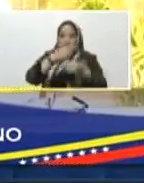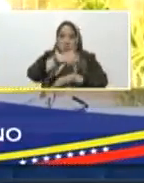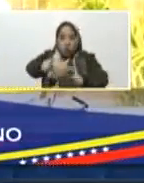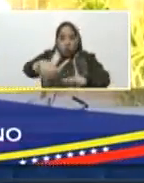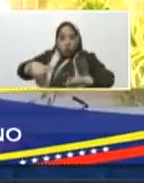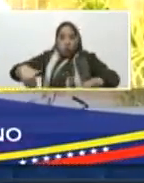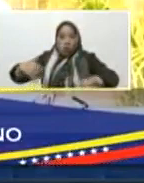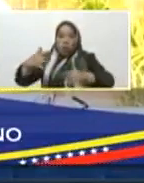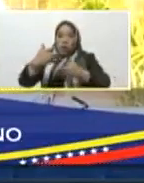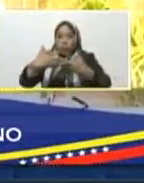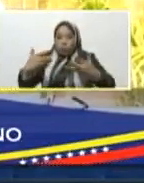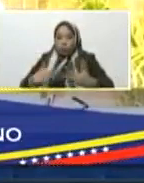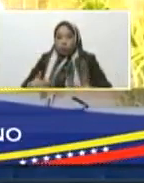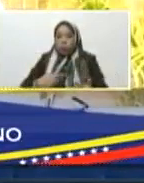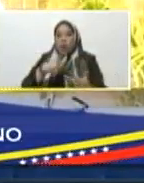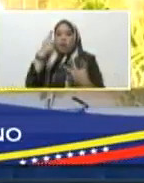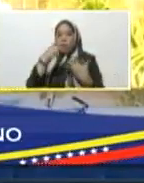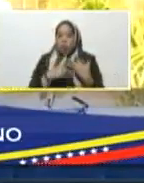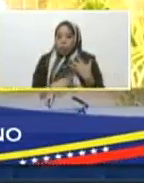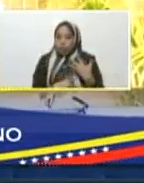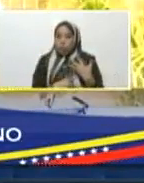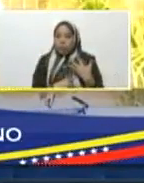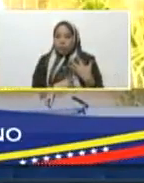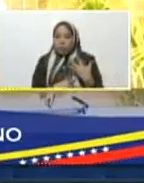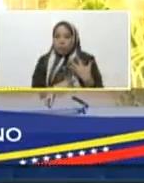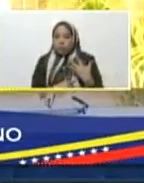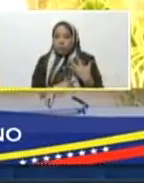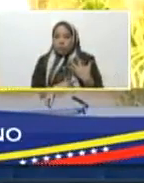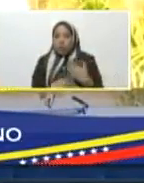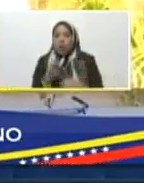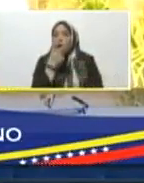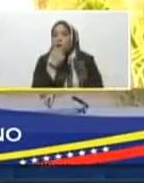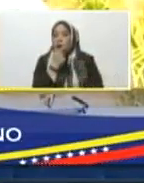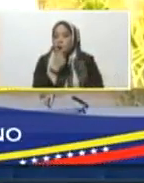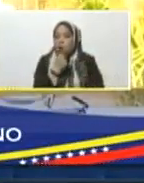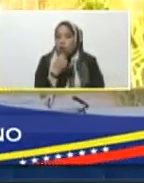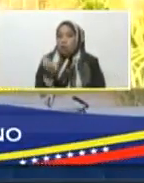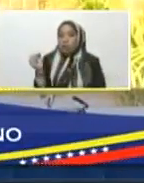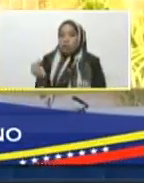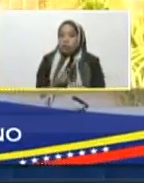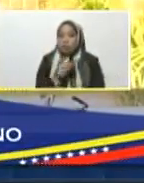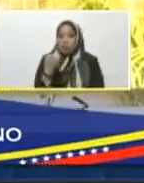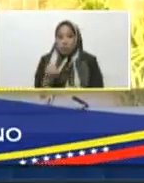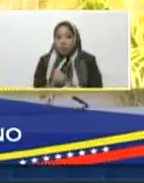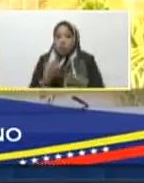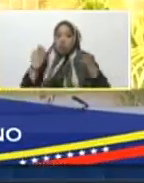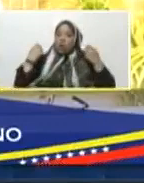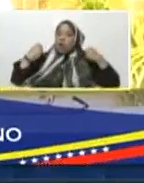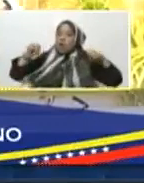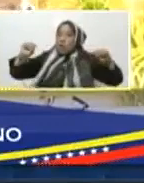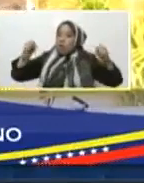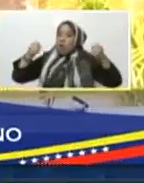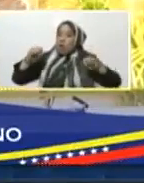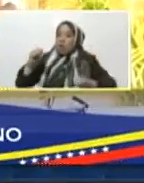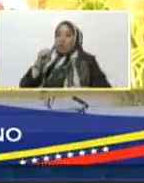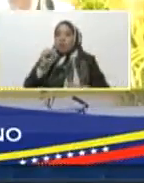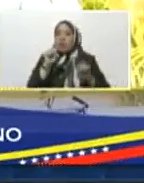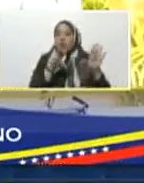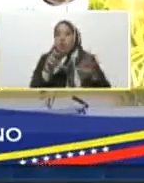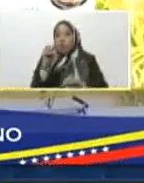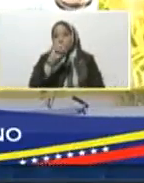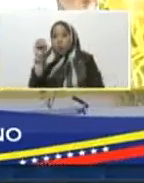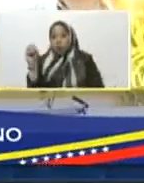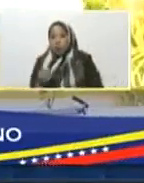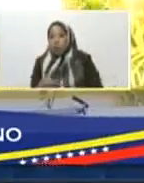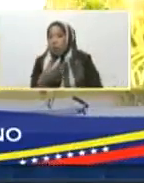de su comunidad. Esa es una vía de trabajo que ya está activada y en 60 días